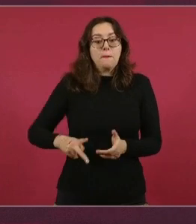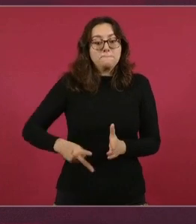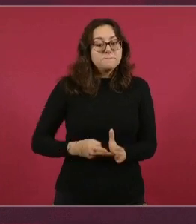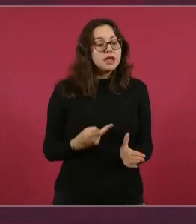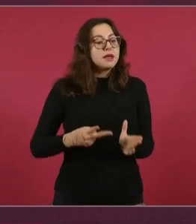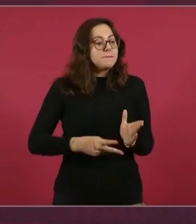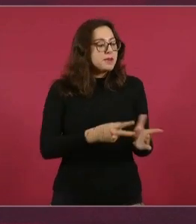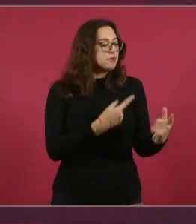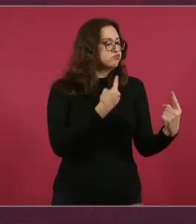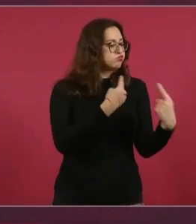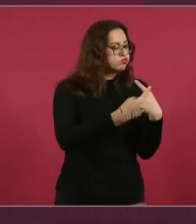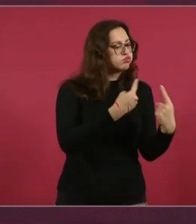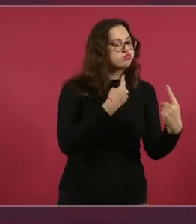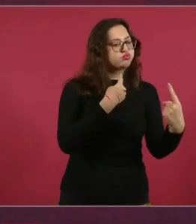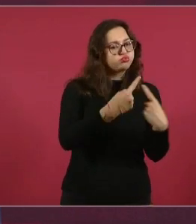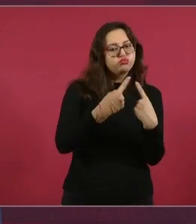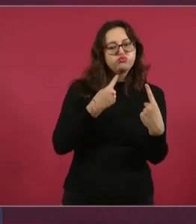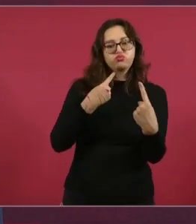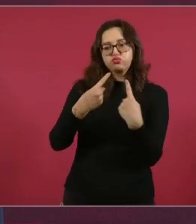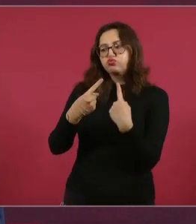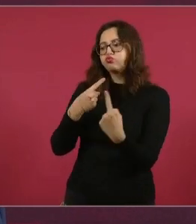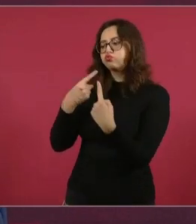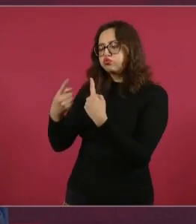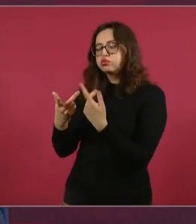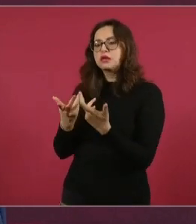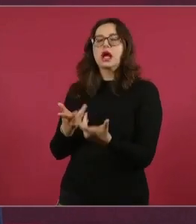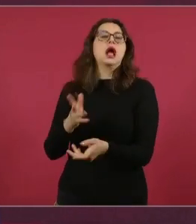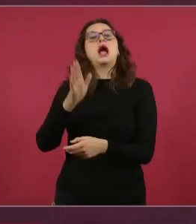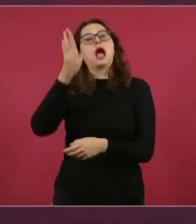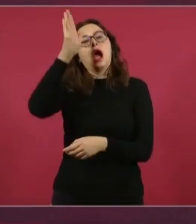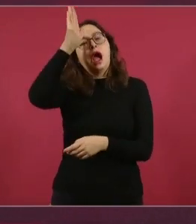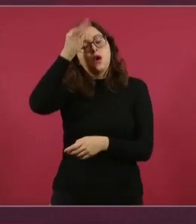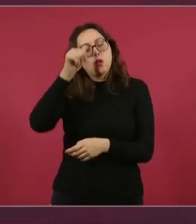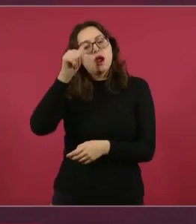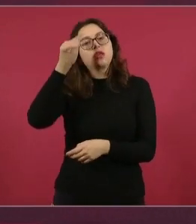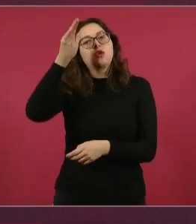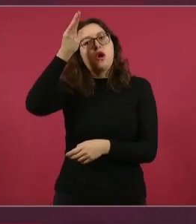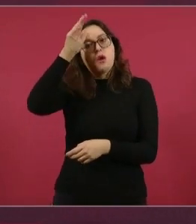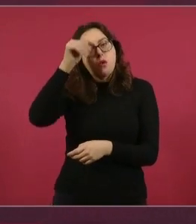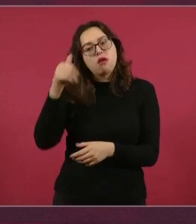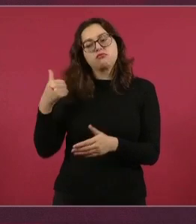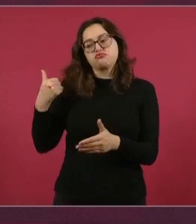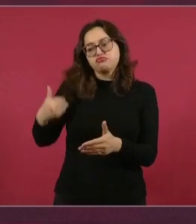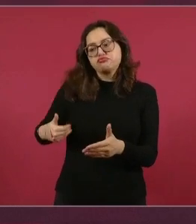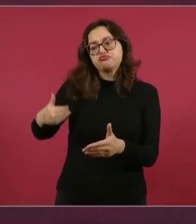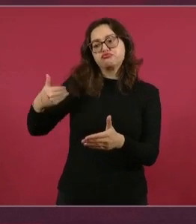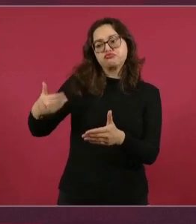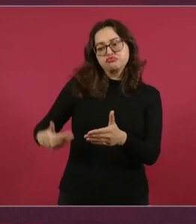acuerdo va a corresponder a quien me sustituya